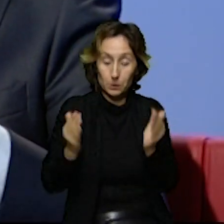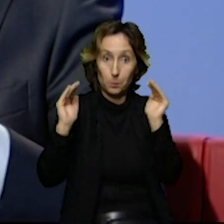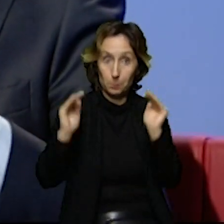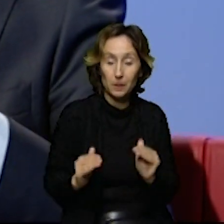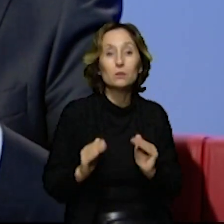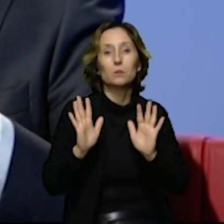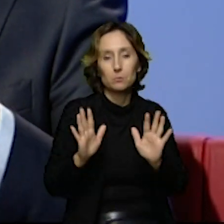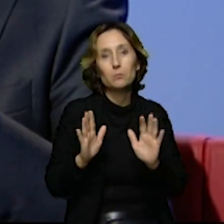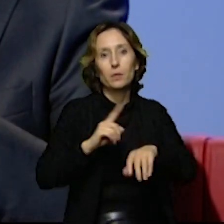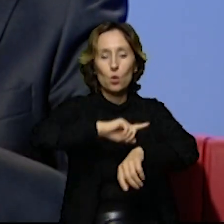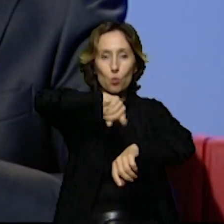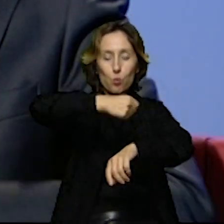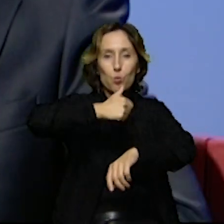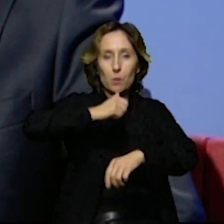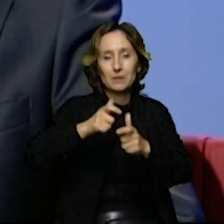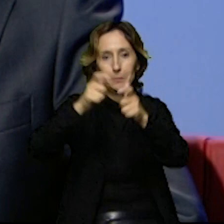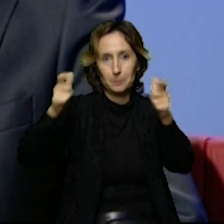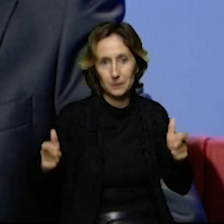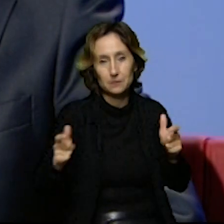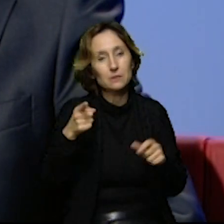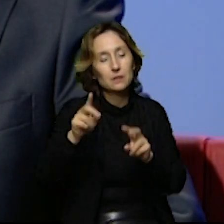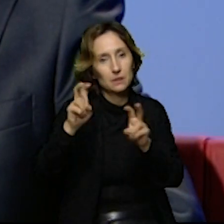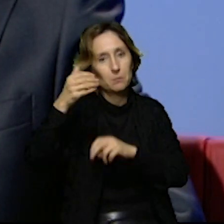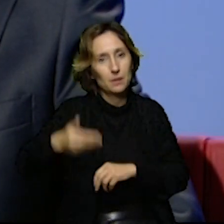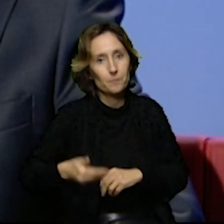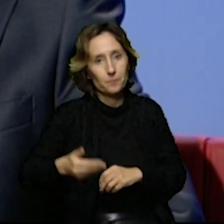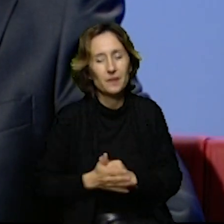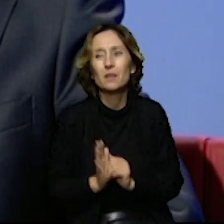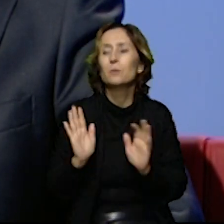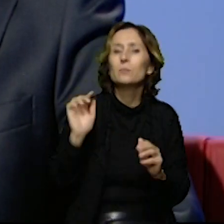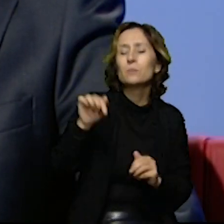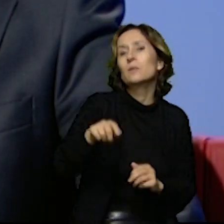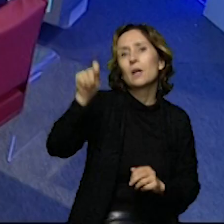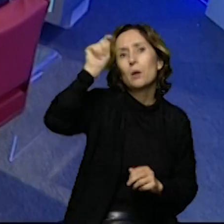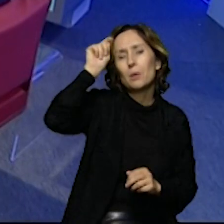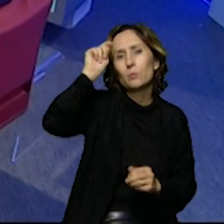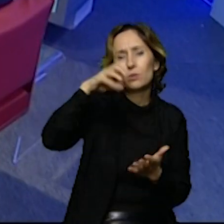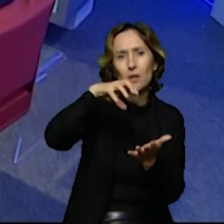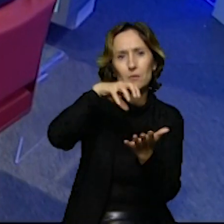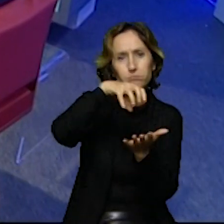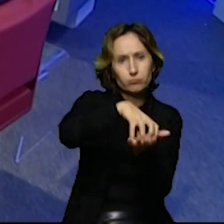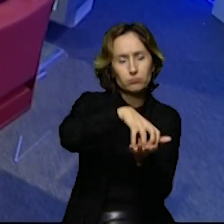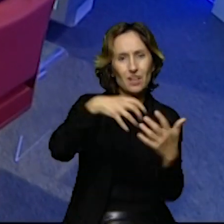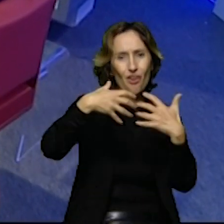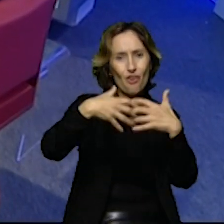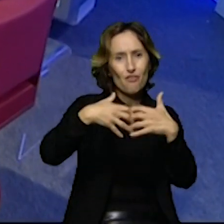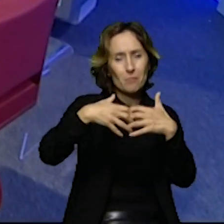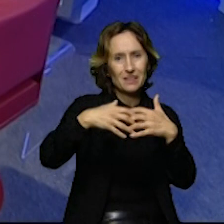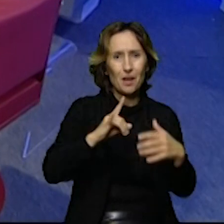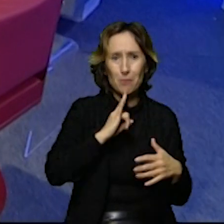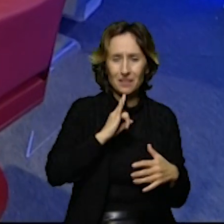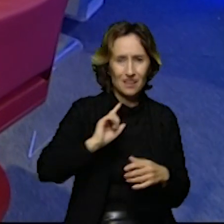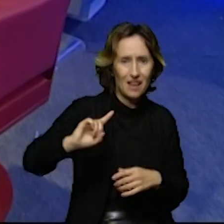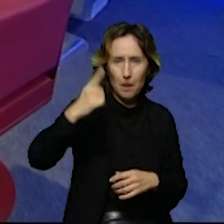ahí estamos. Y es un tema importante, ¿eh? Pero ¿albergará Pamplona la primera fábrica de